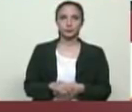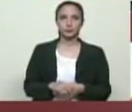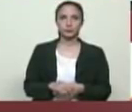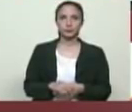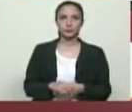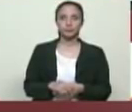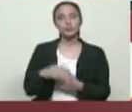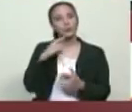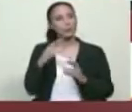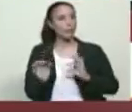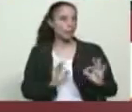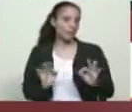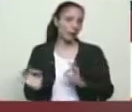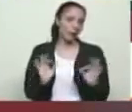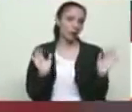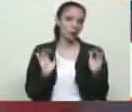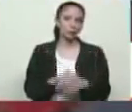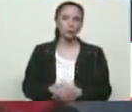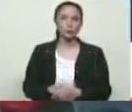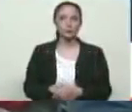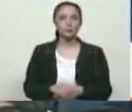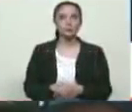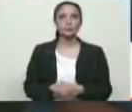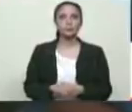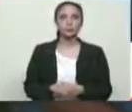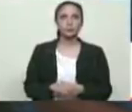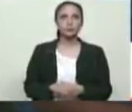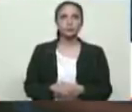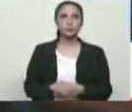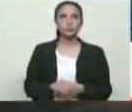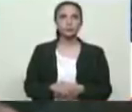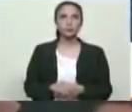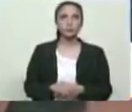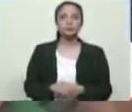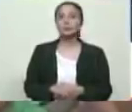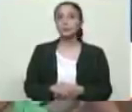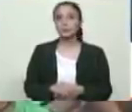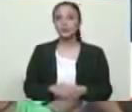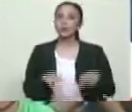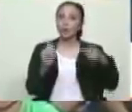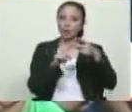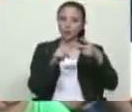Y prepararnos, Aristóbulo, Blanca, compañero, para un segundo